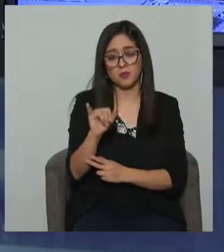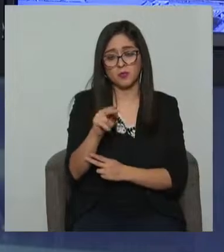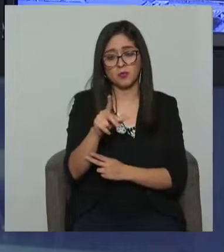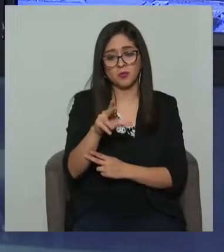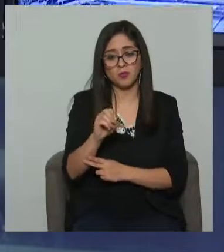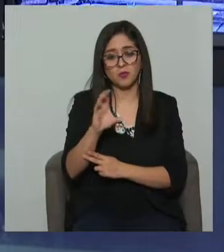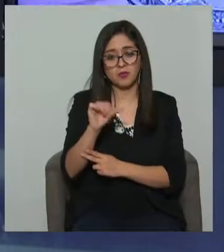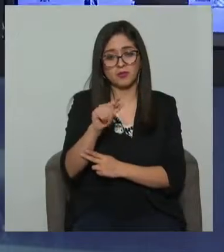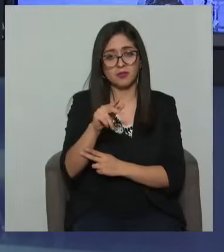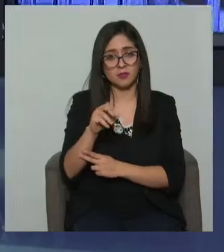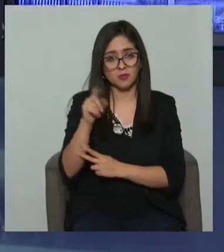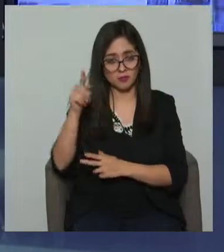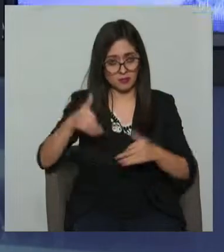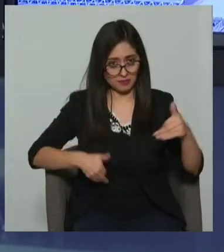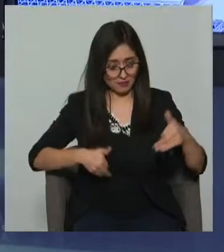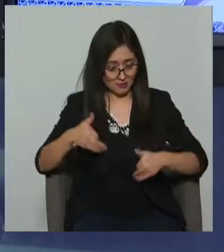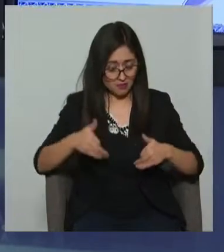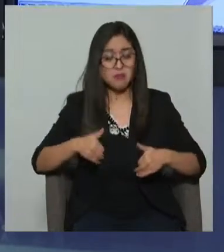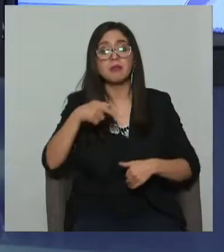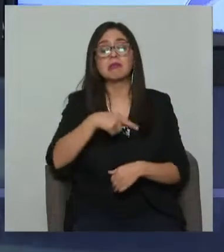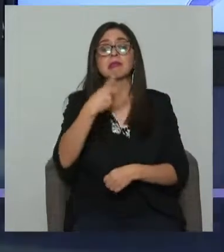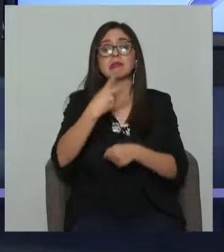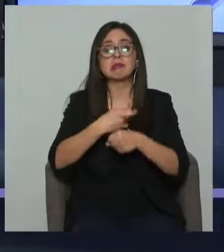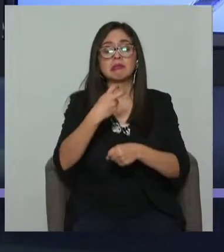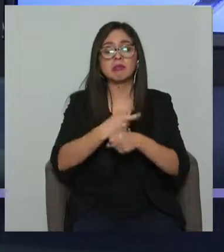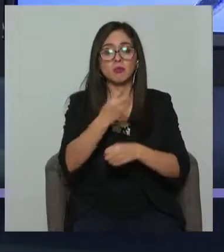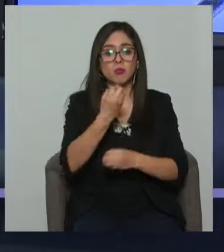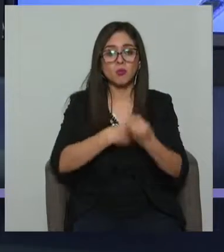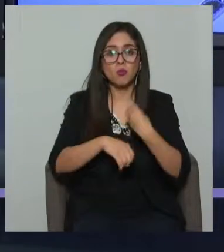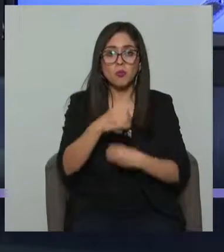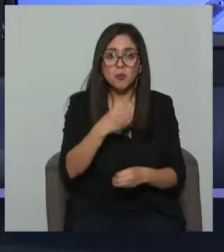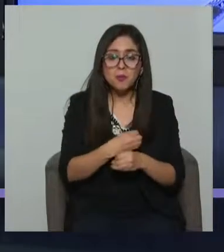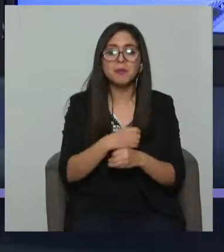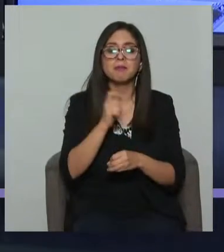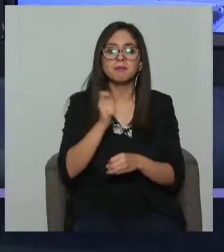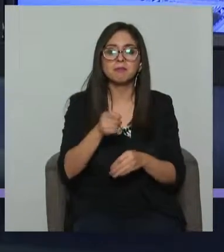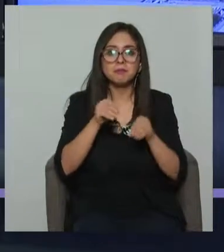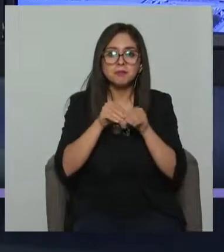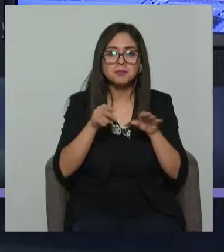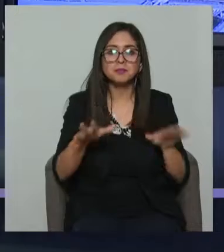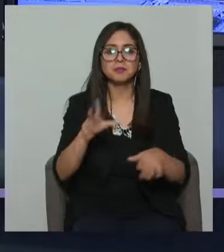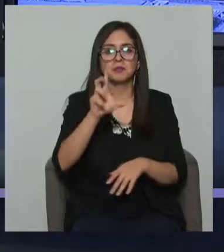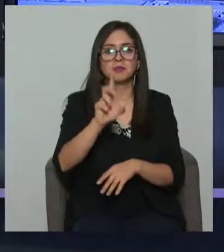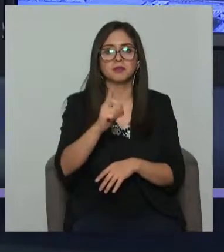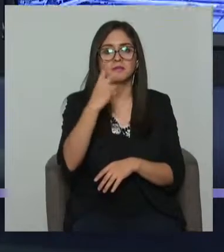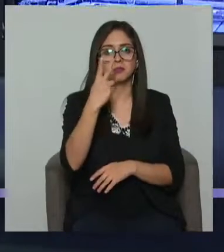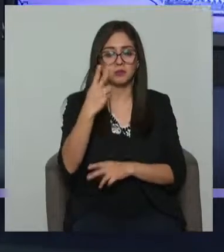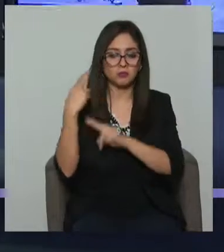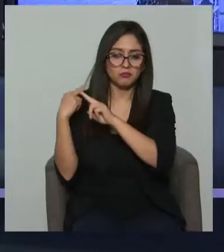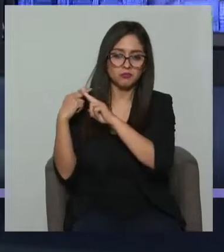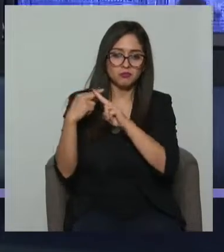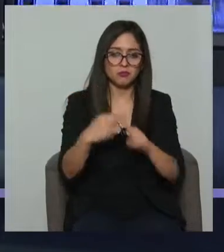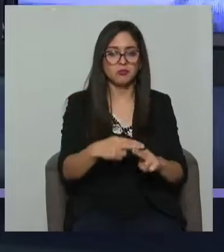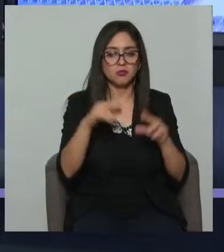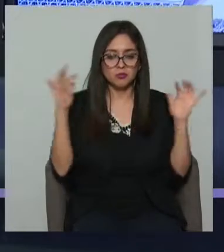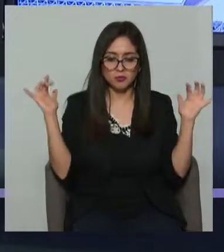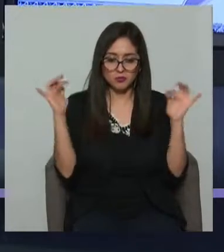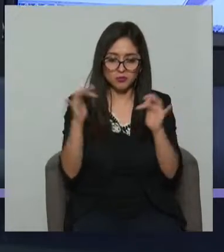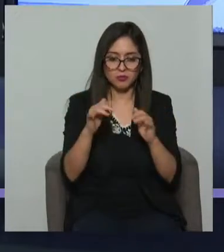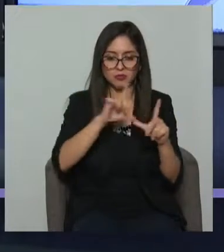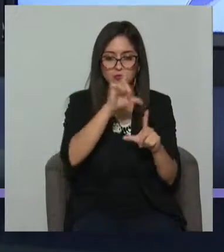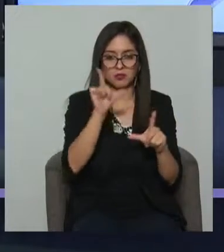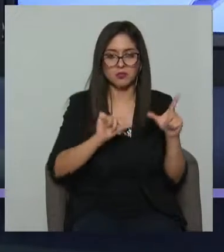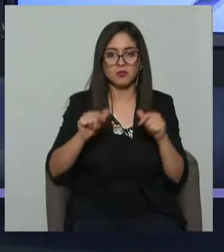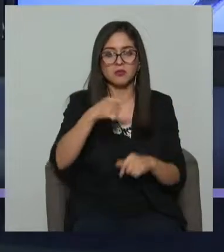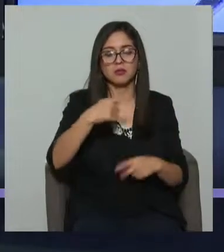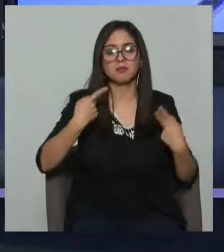tarde. Es la segunda obra que se presenta dentro de la 32 edición del Encuentro Nacional de los